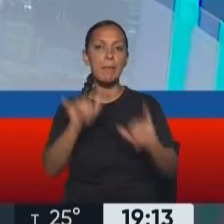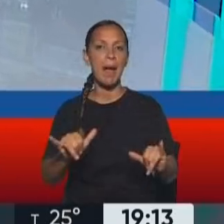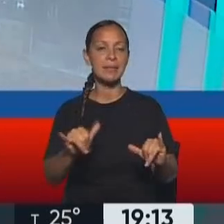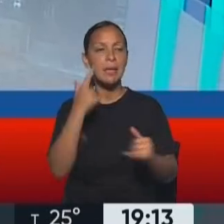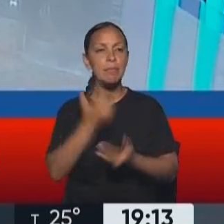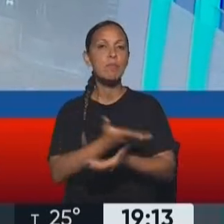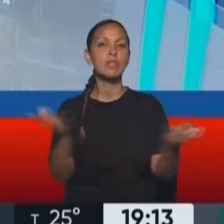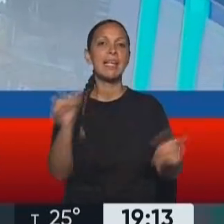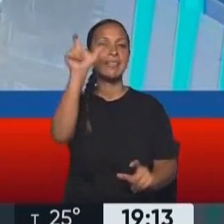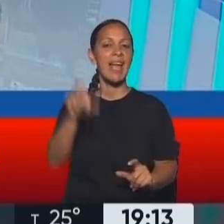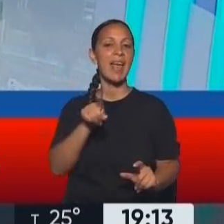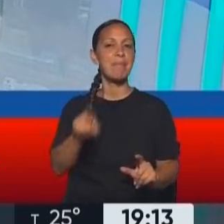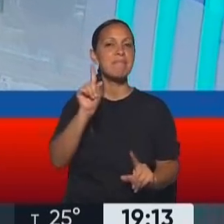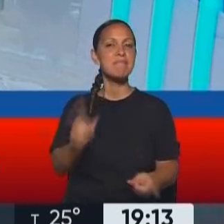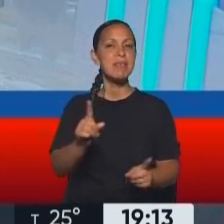como